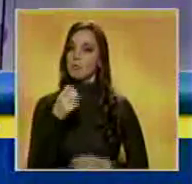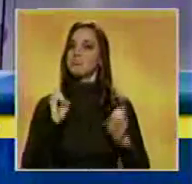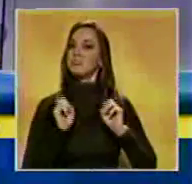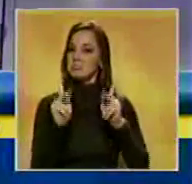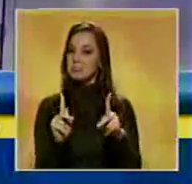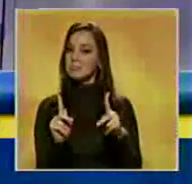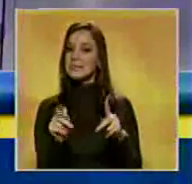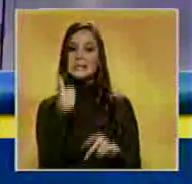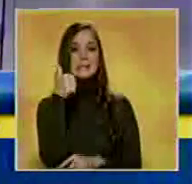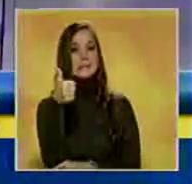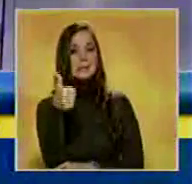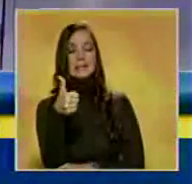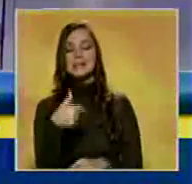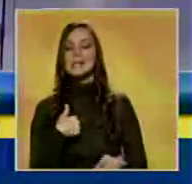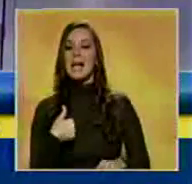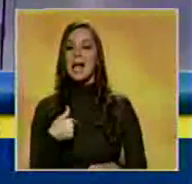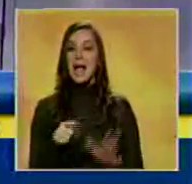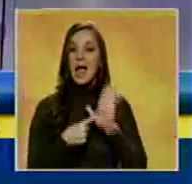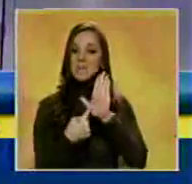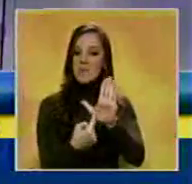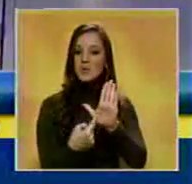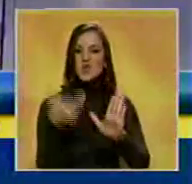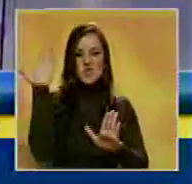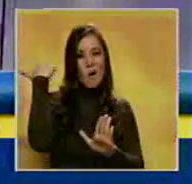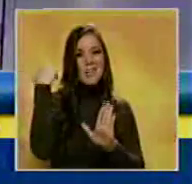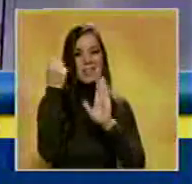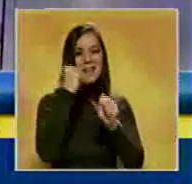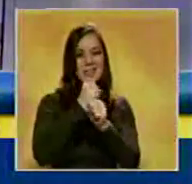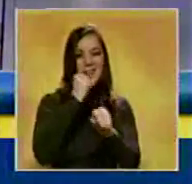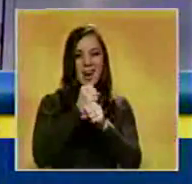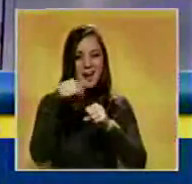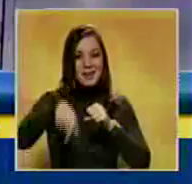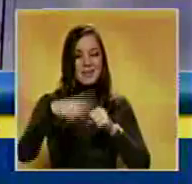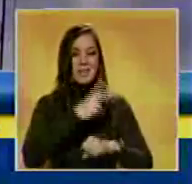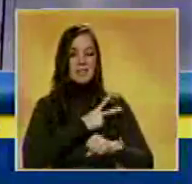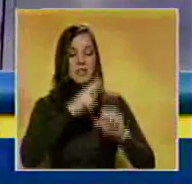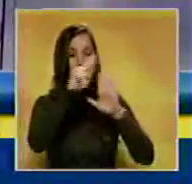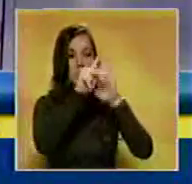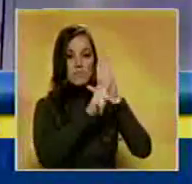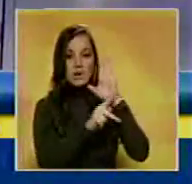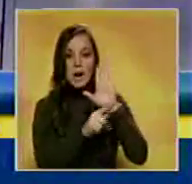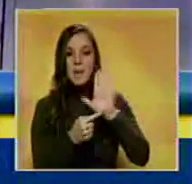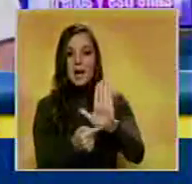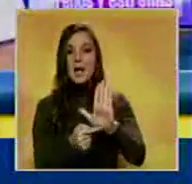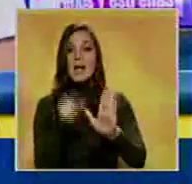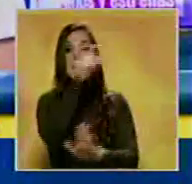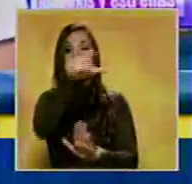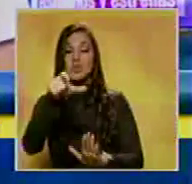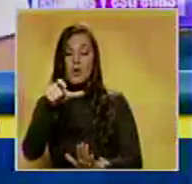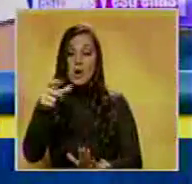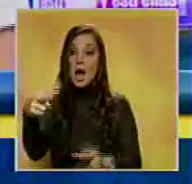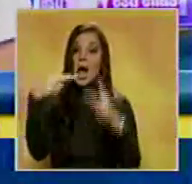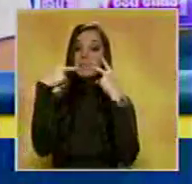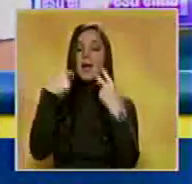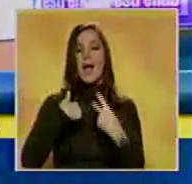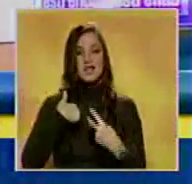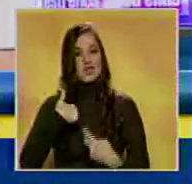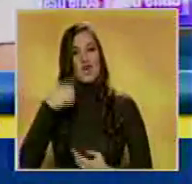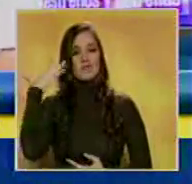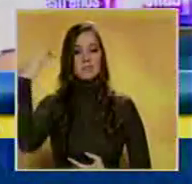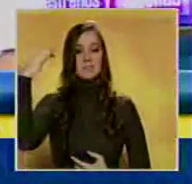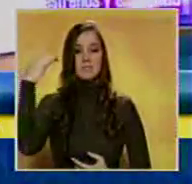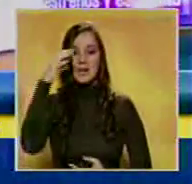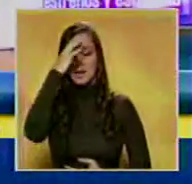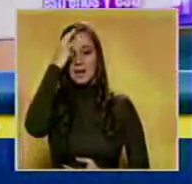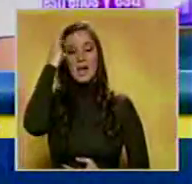que me permitió mostrar para todo lo que yo me había preparado y mostrar lo que me apasiona hacer, que es arte, ¿no? Al terminar Somos Tú y Yo,